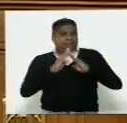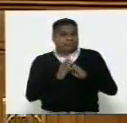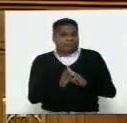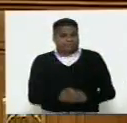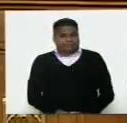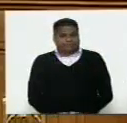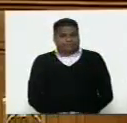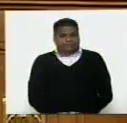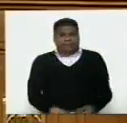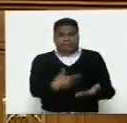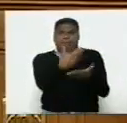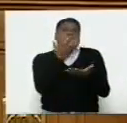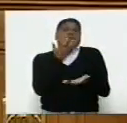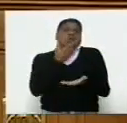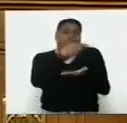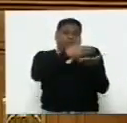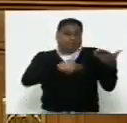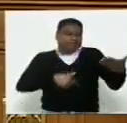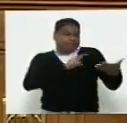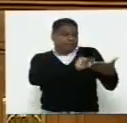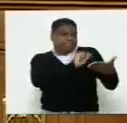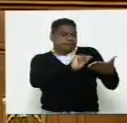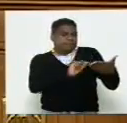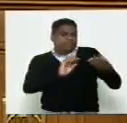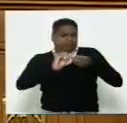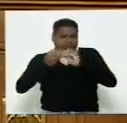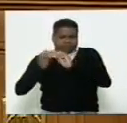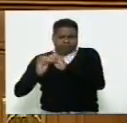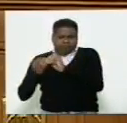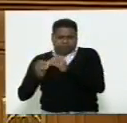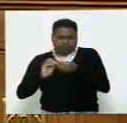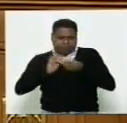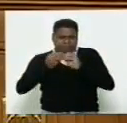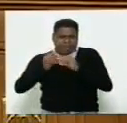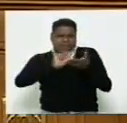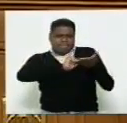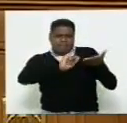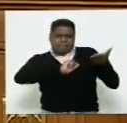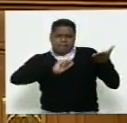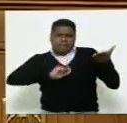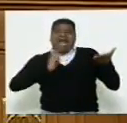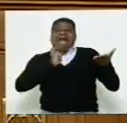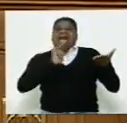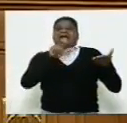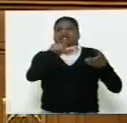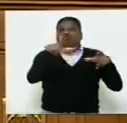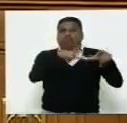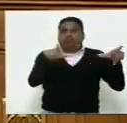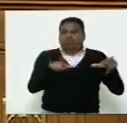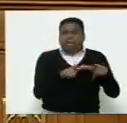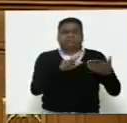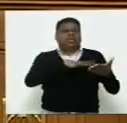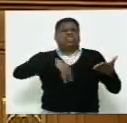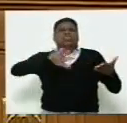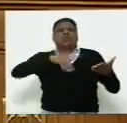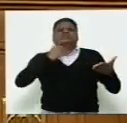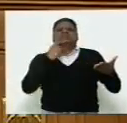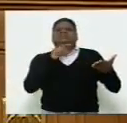en su reglamento, cuando hacemos el perfil del contexto de los ambientes adecuados para que la